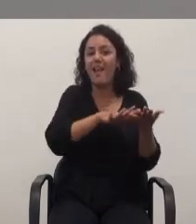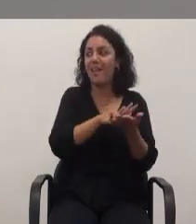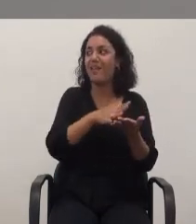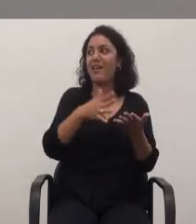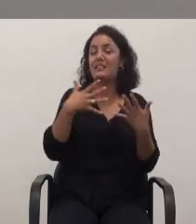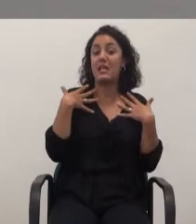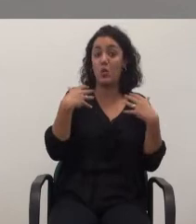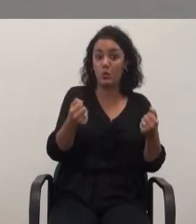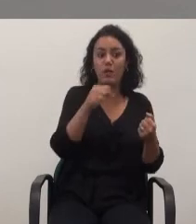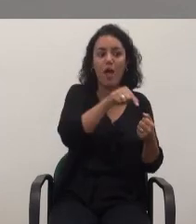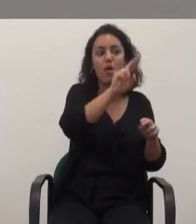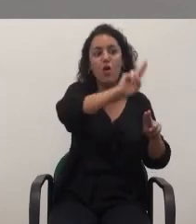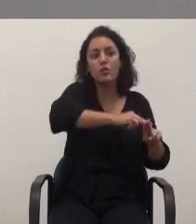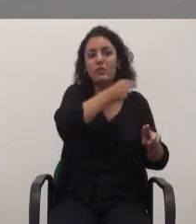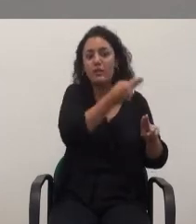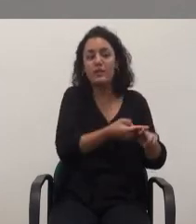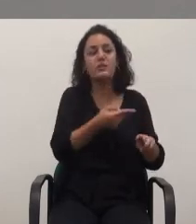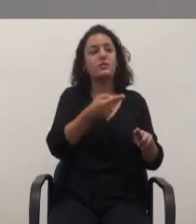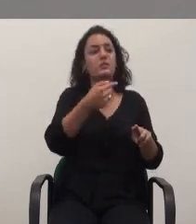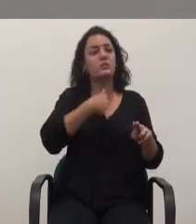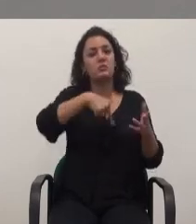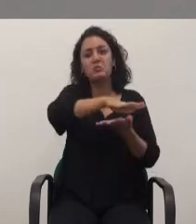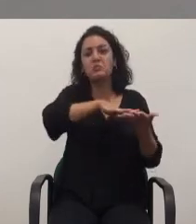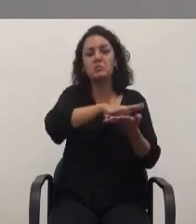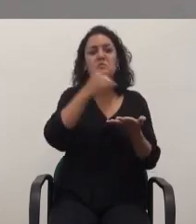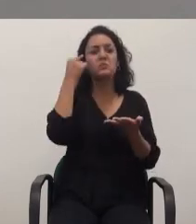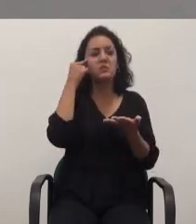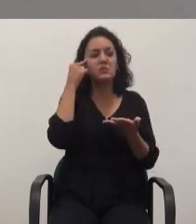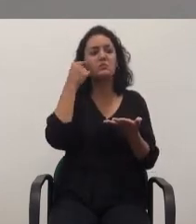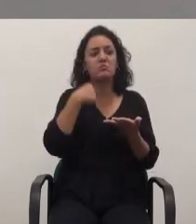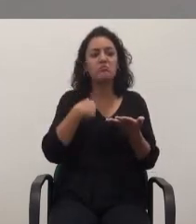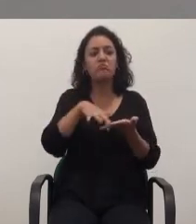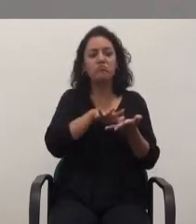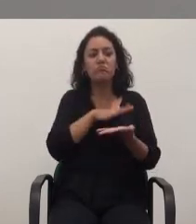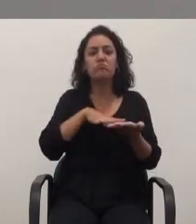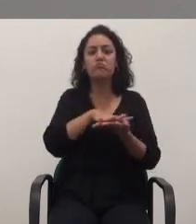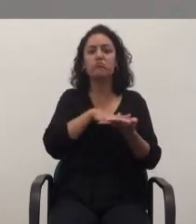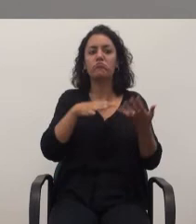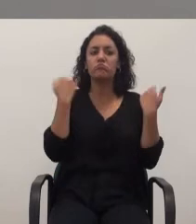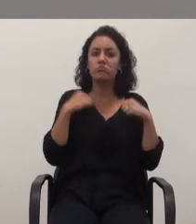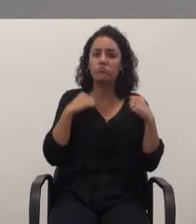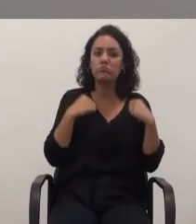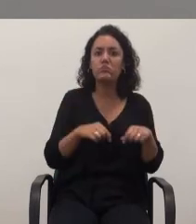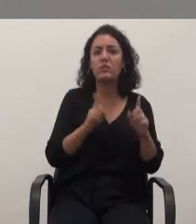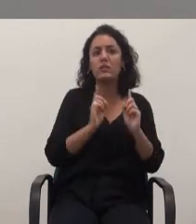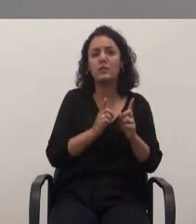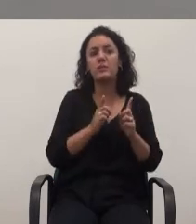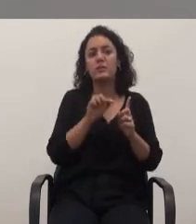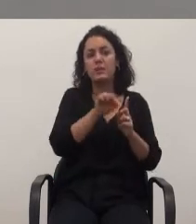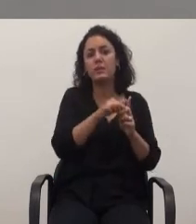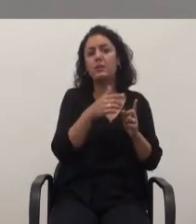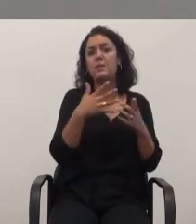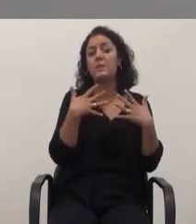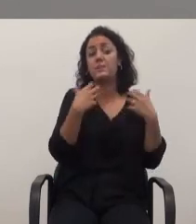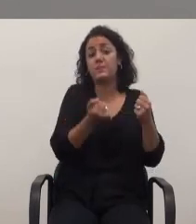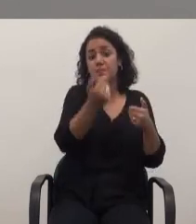seguir repensando nuestro espacio como campo de la educación física en el área de la salud en el país. Creo que en cualquiera de